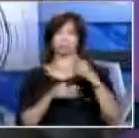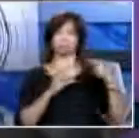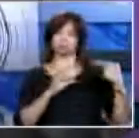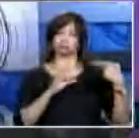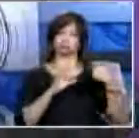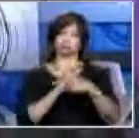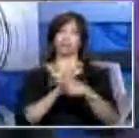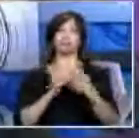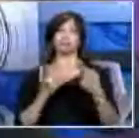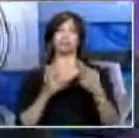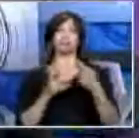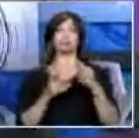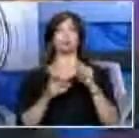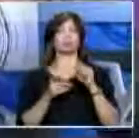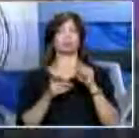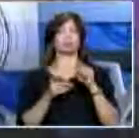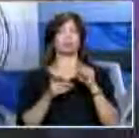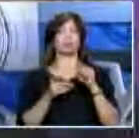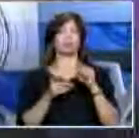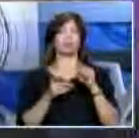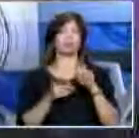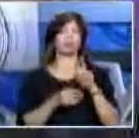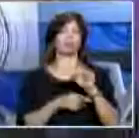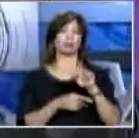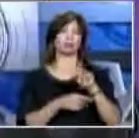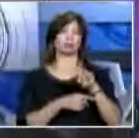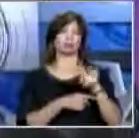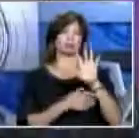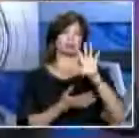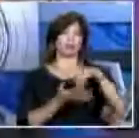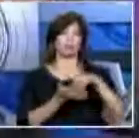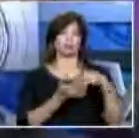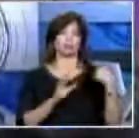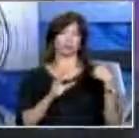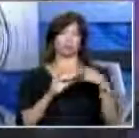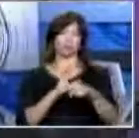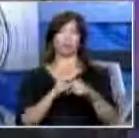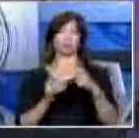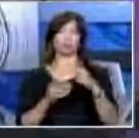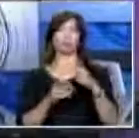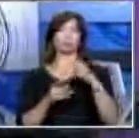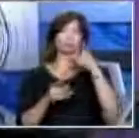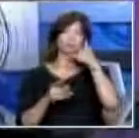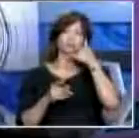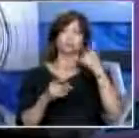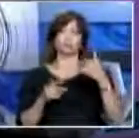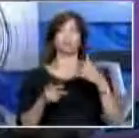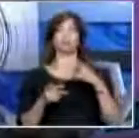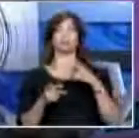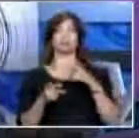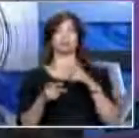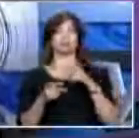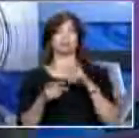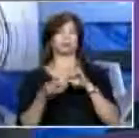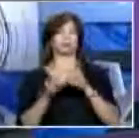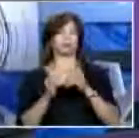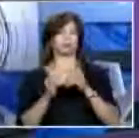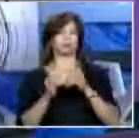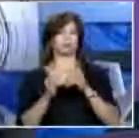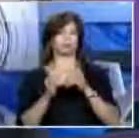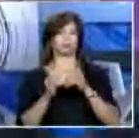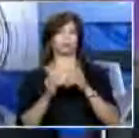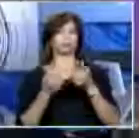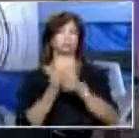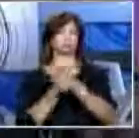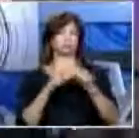transferencia decir déjame yo transferible a varsovia cinco mil pesos y le transfiero a su celular y esto le genera un código a varsovia y él va a